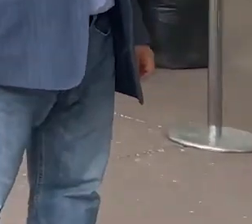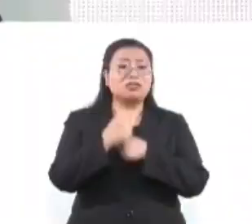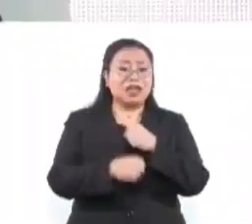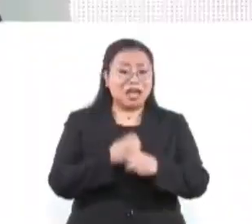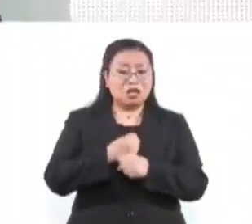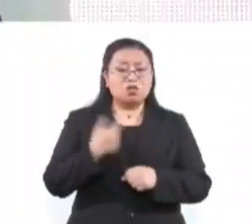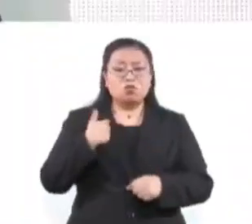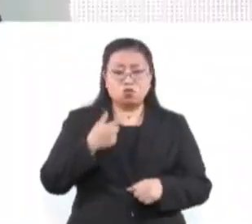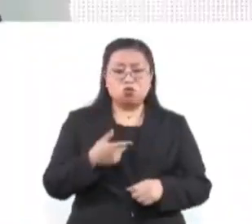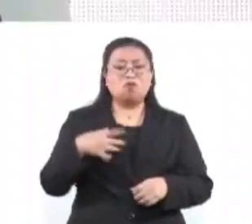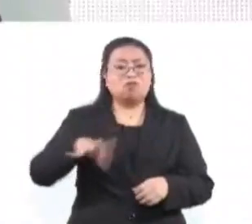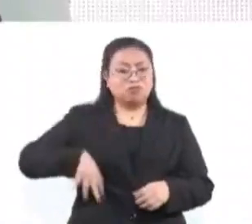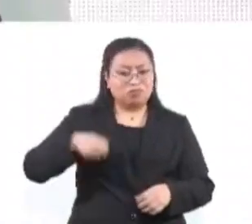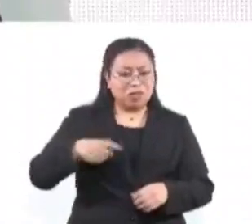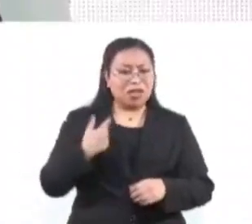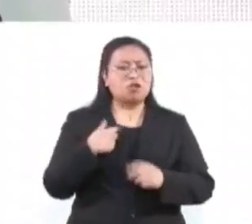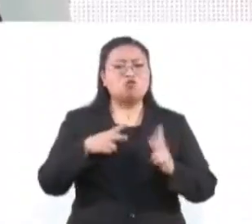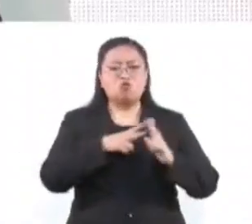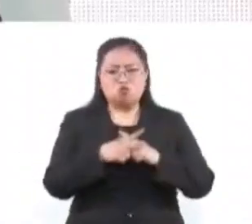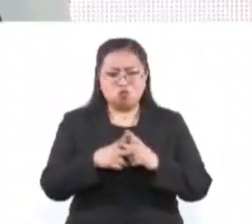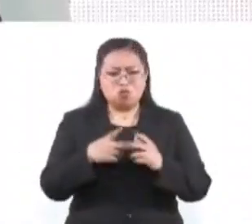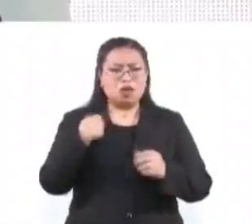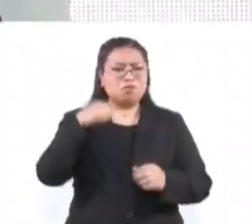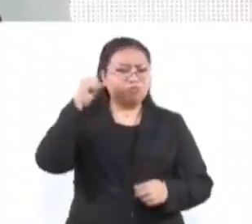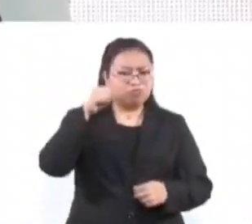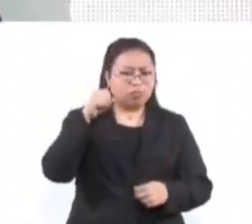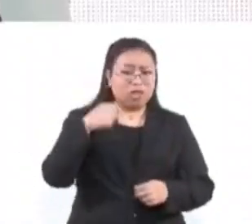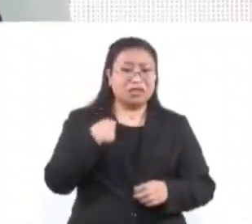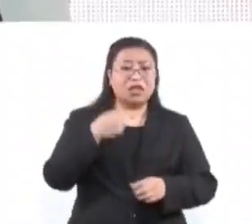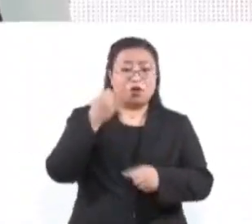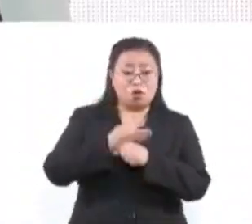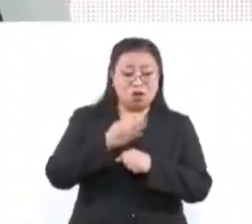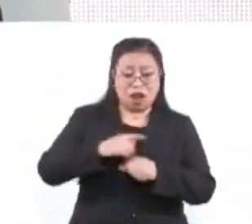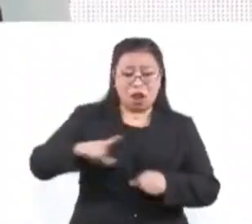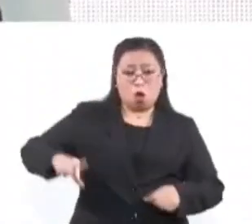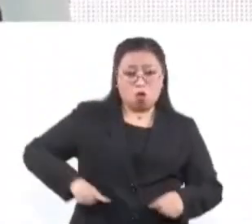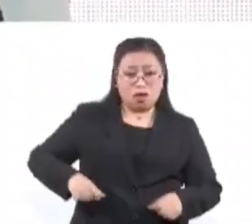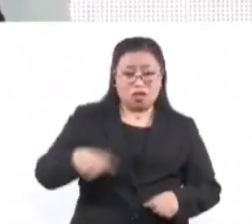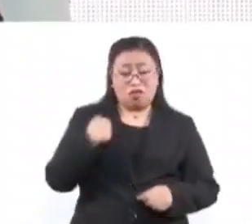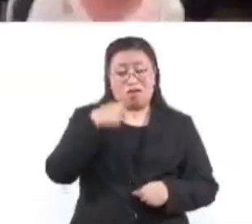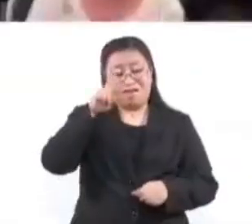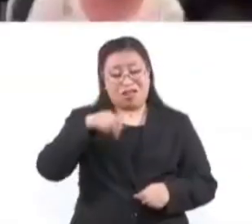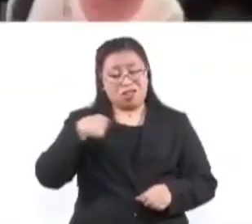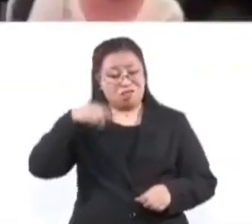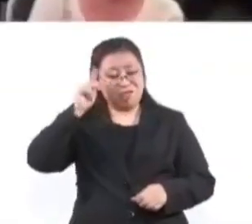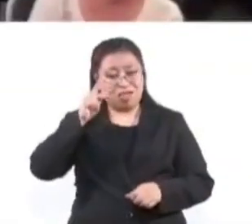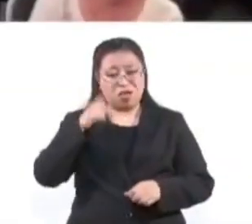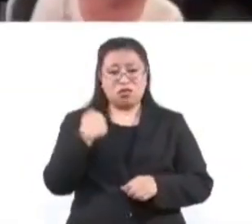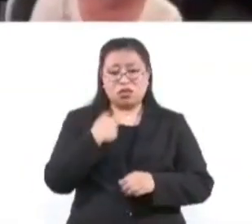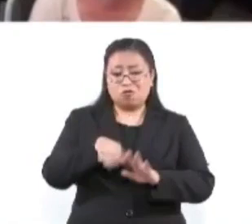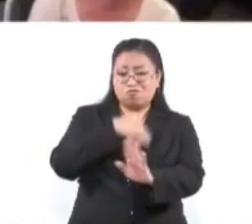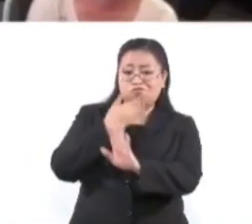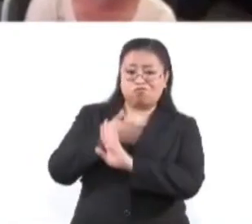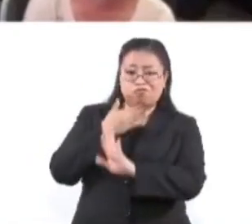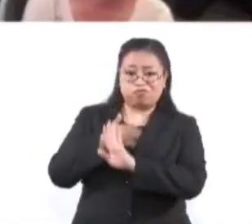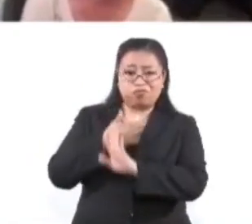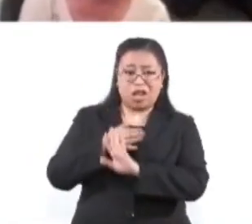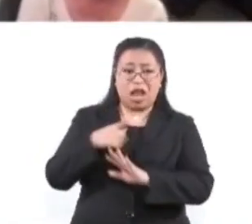y peleando por un gobierno de este tipo. Sería yo muy pendejo si no, si me lo pusiera a